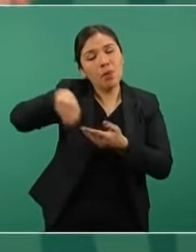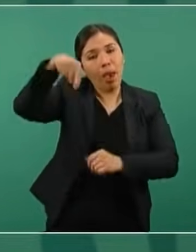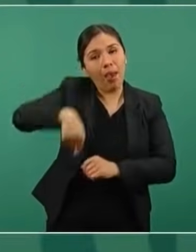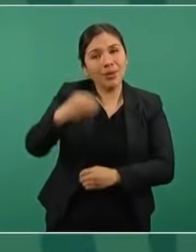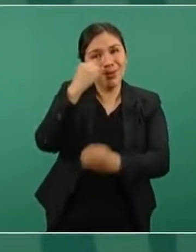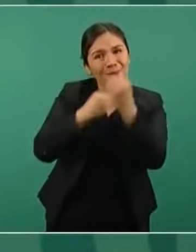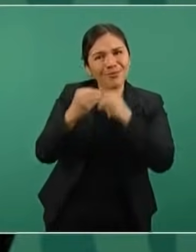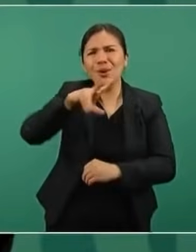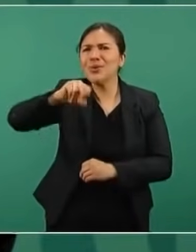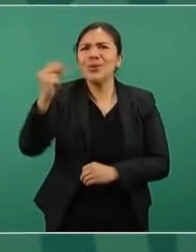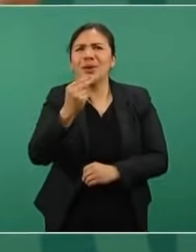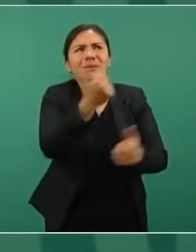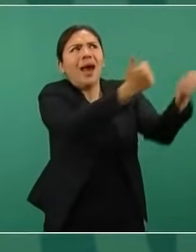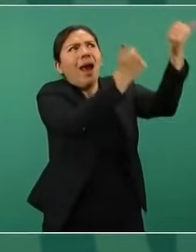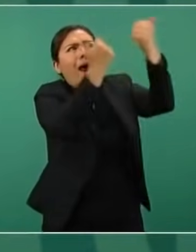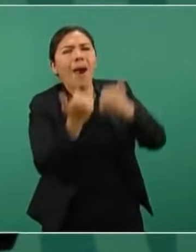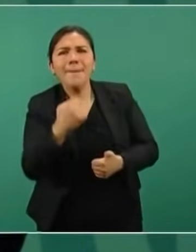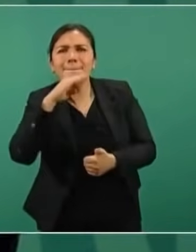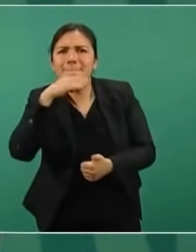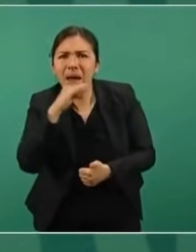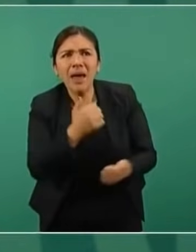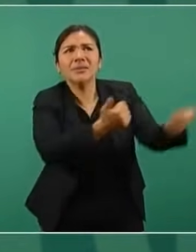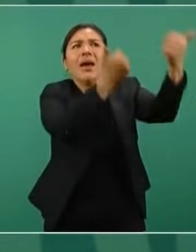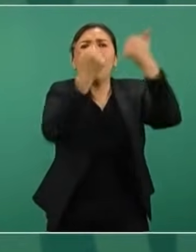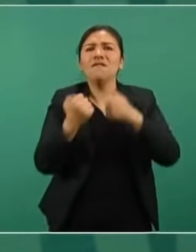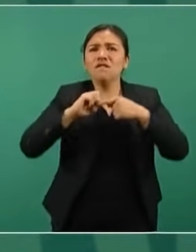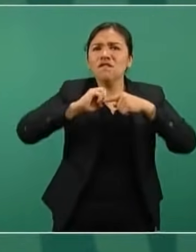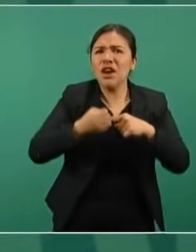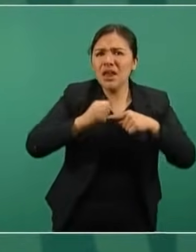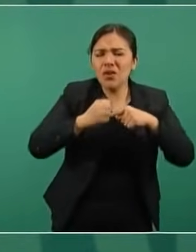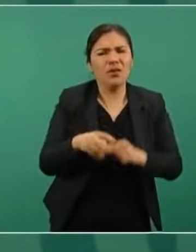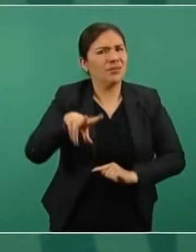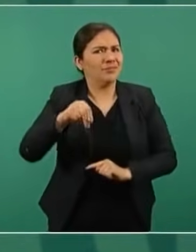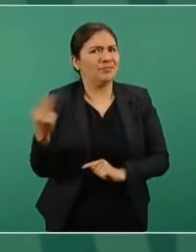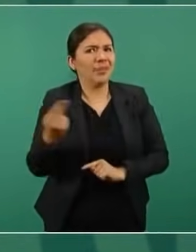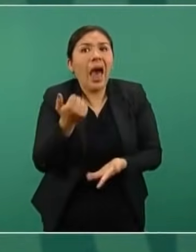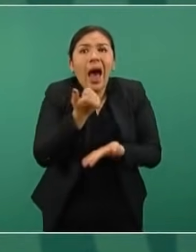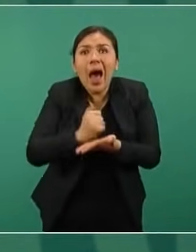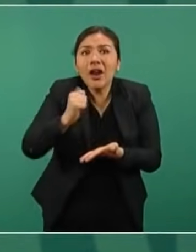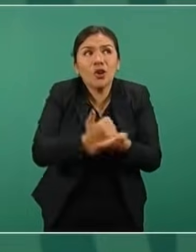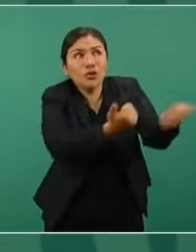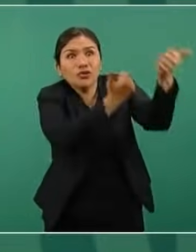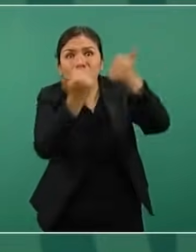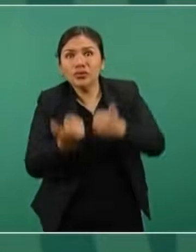que no tengamos que comprar maíz, que no tengamos que comprar frijol, arroz.